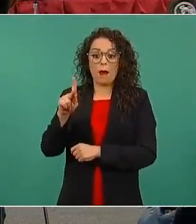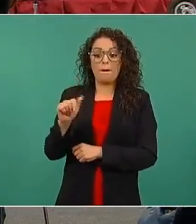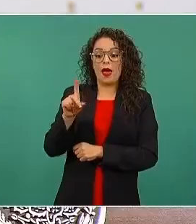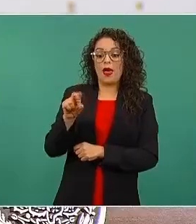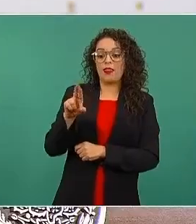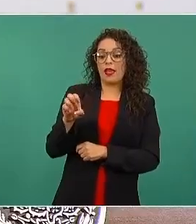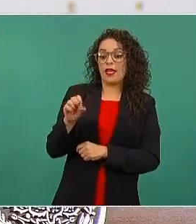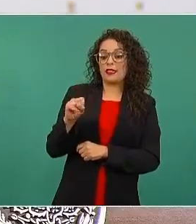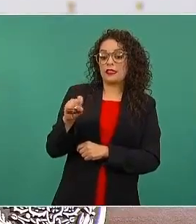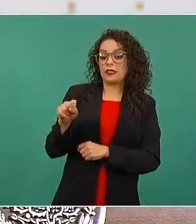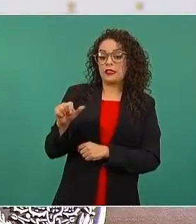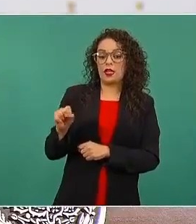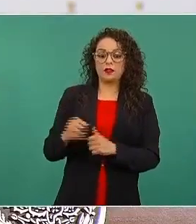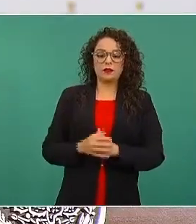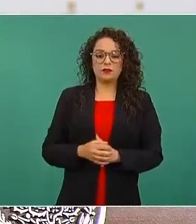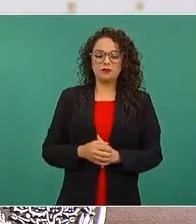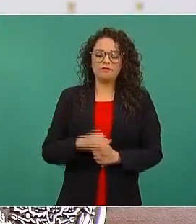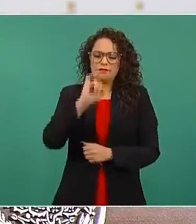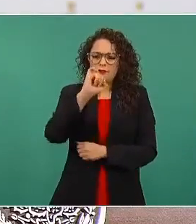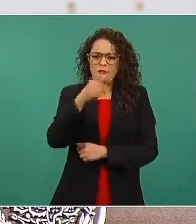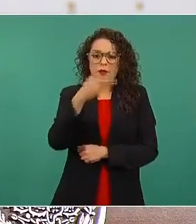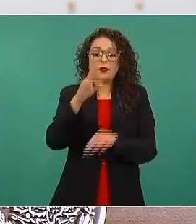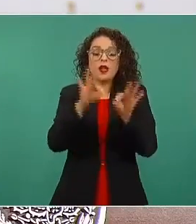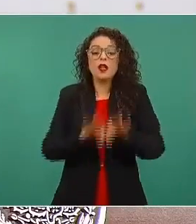pueblo. Así es. O sea, no